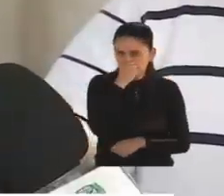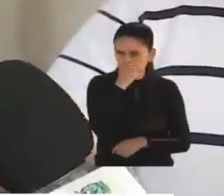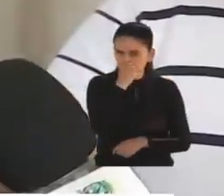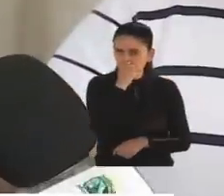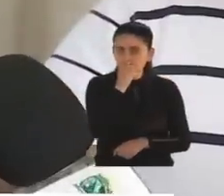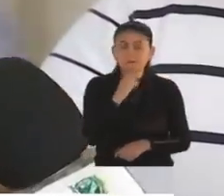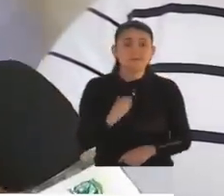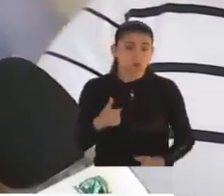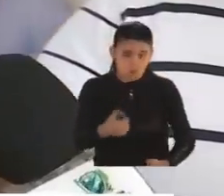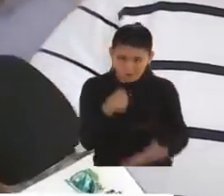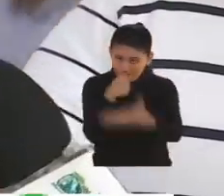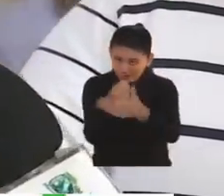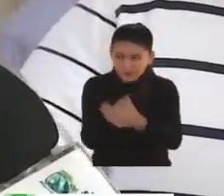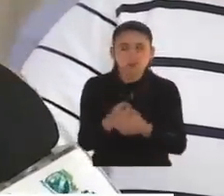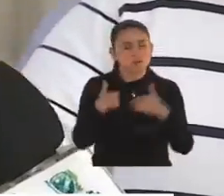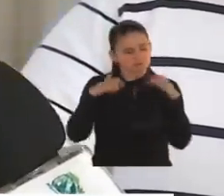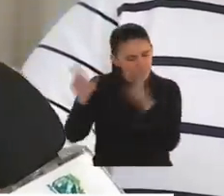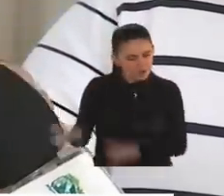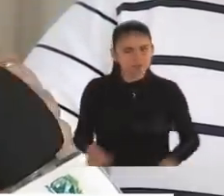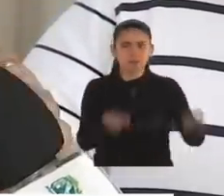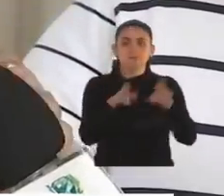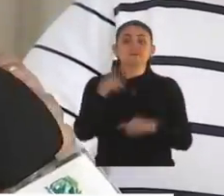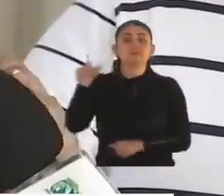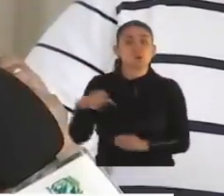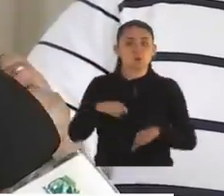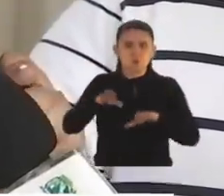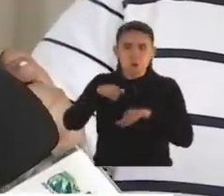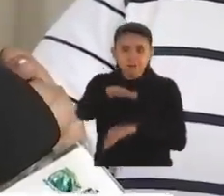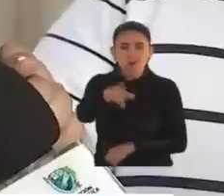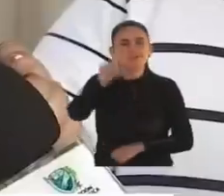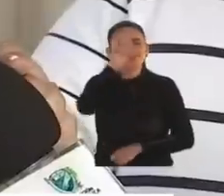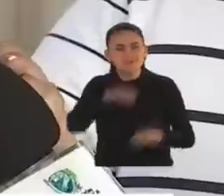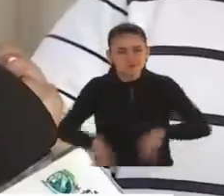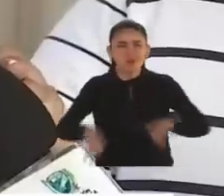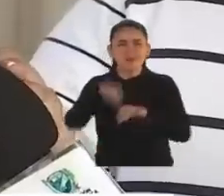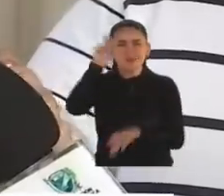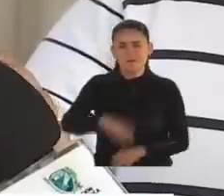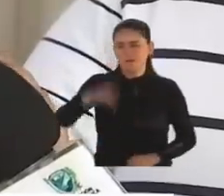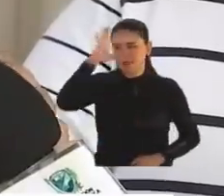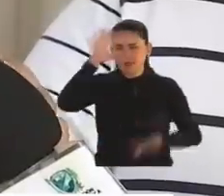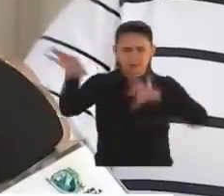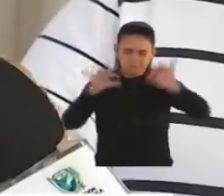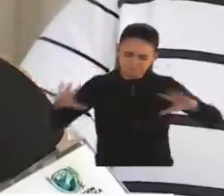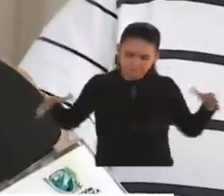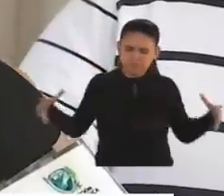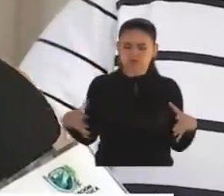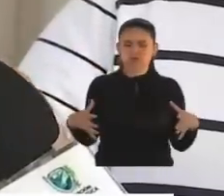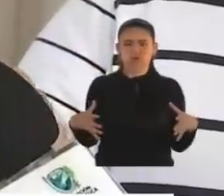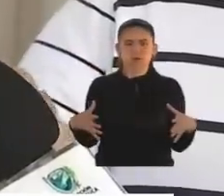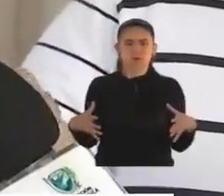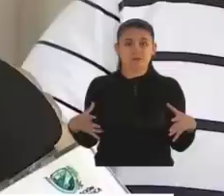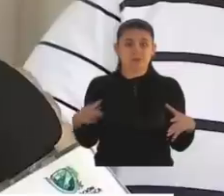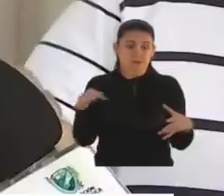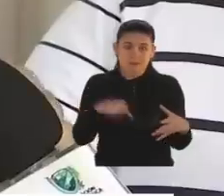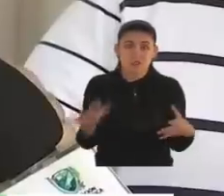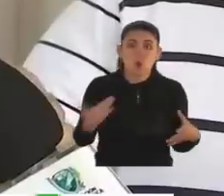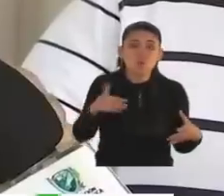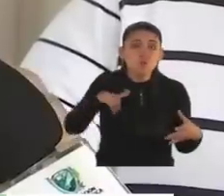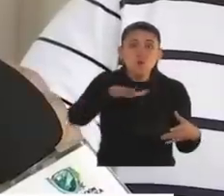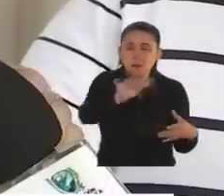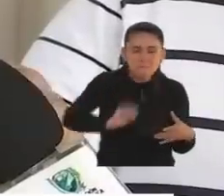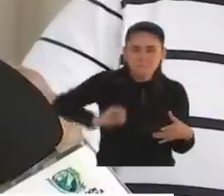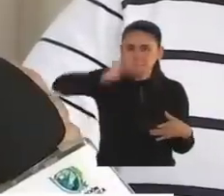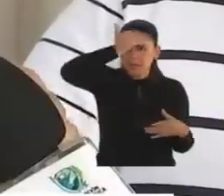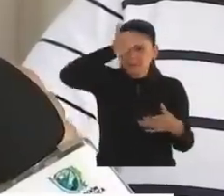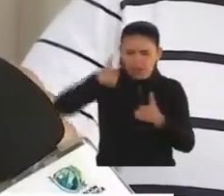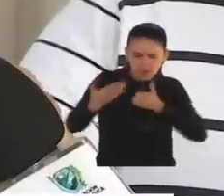que Buenaventura debe tener una comandancia especial. Buenaventura es el puerto por donde no solo sale